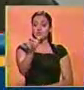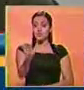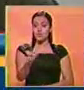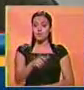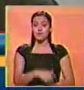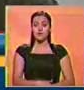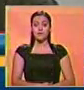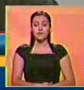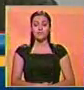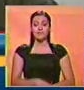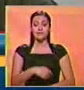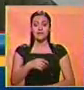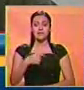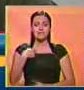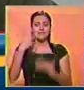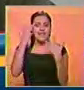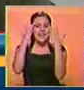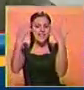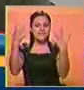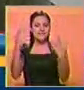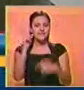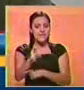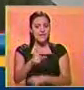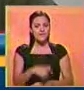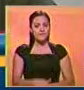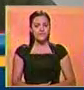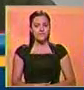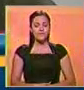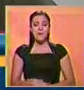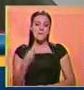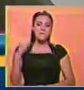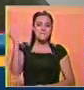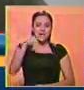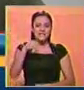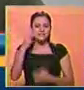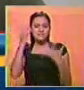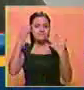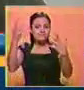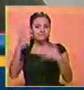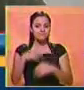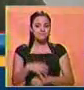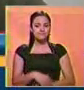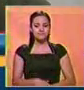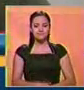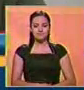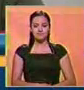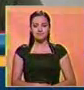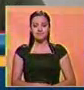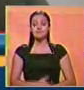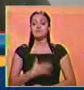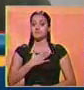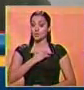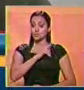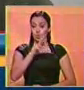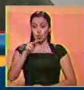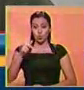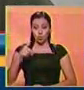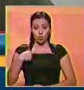refundación. Audacia, audacia y más audacia. Para nosotros,